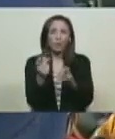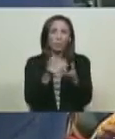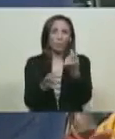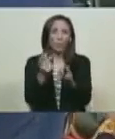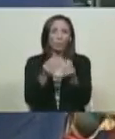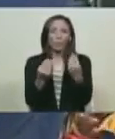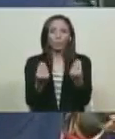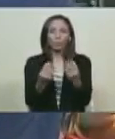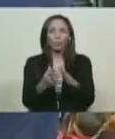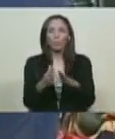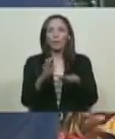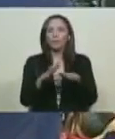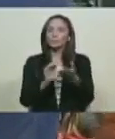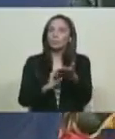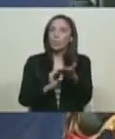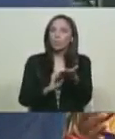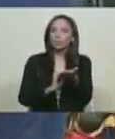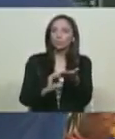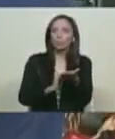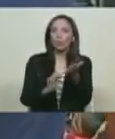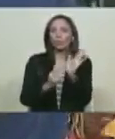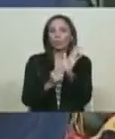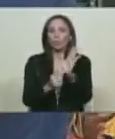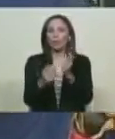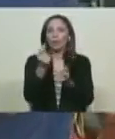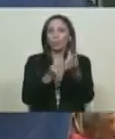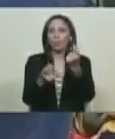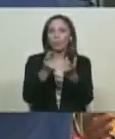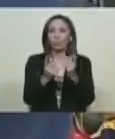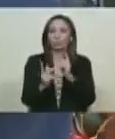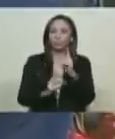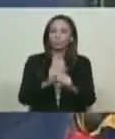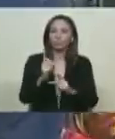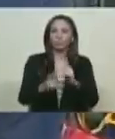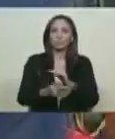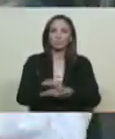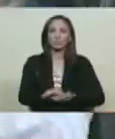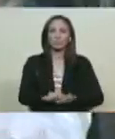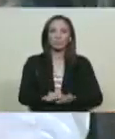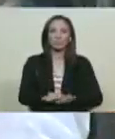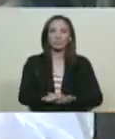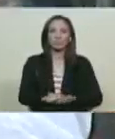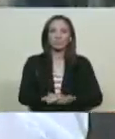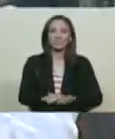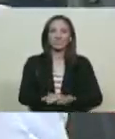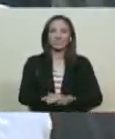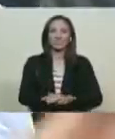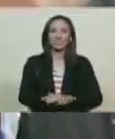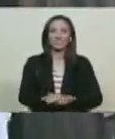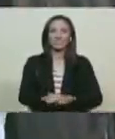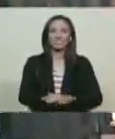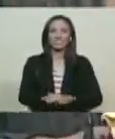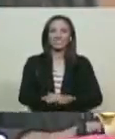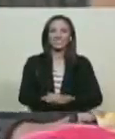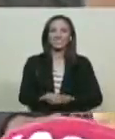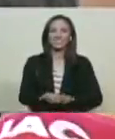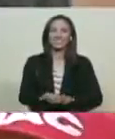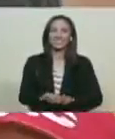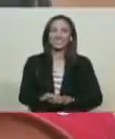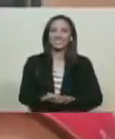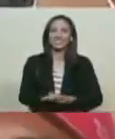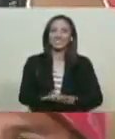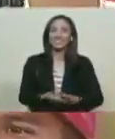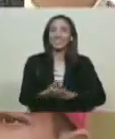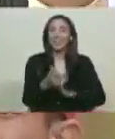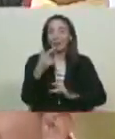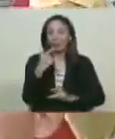la construcción de un nuevo modelo económico productivo. Mira, camarada,